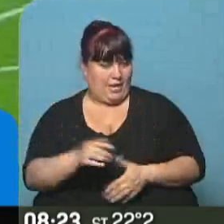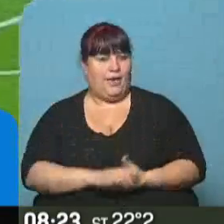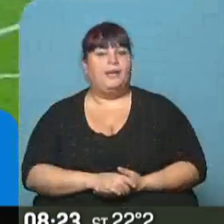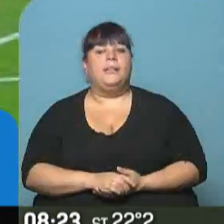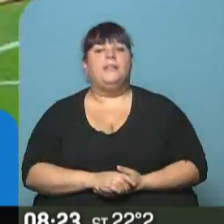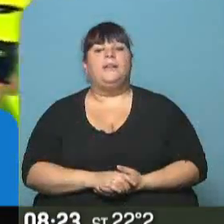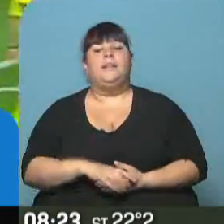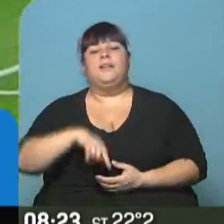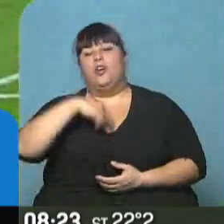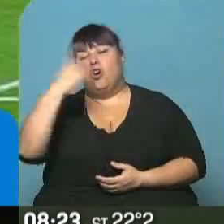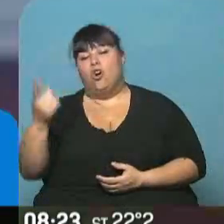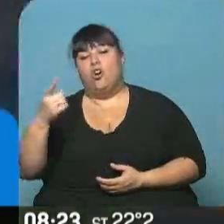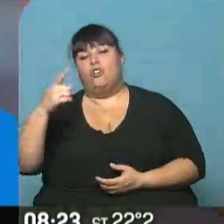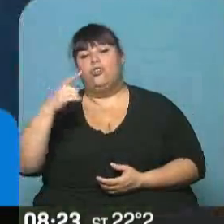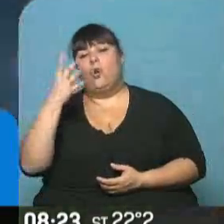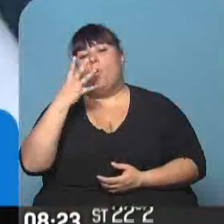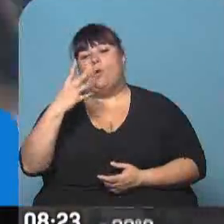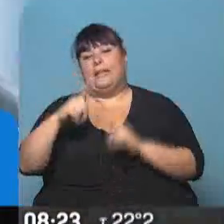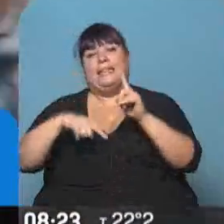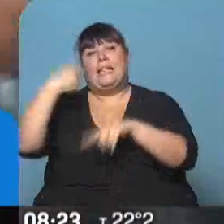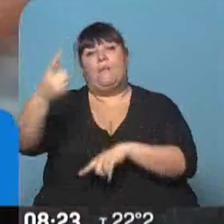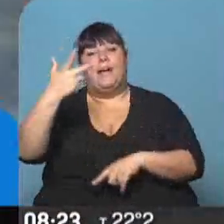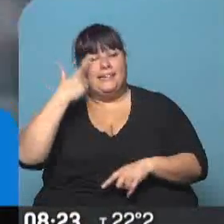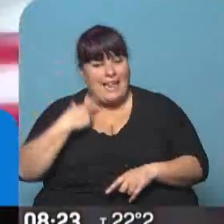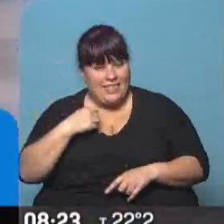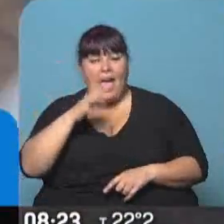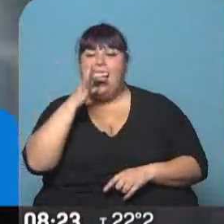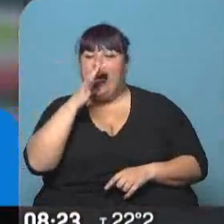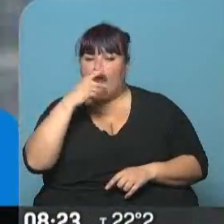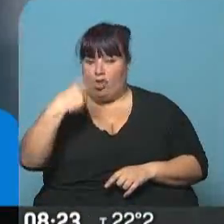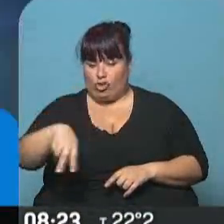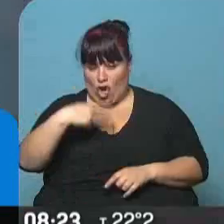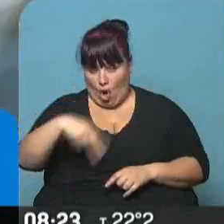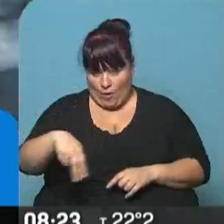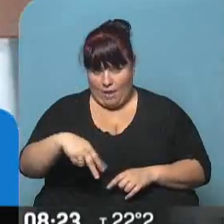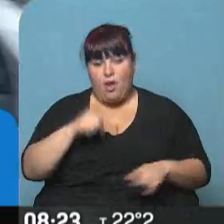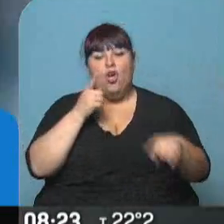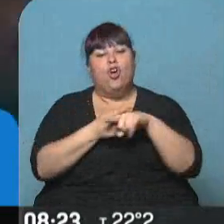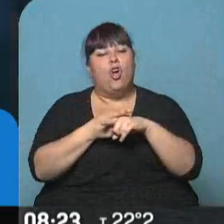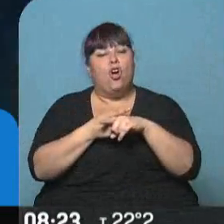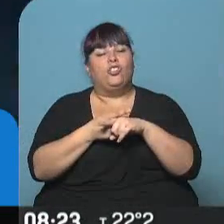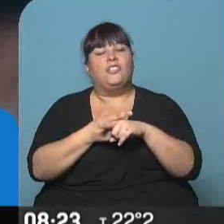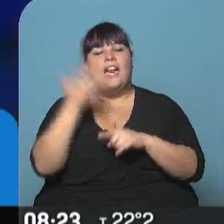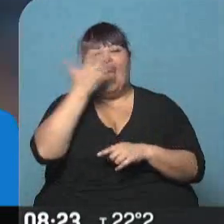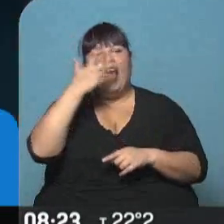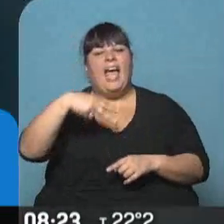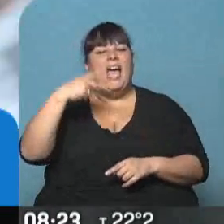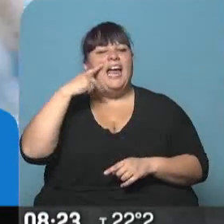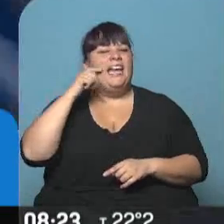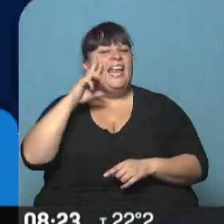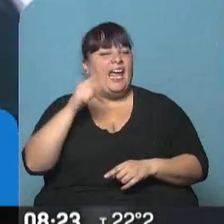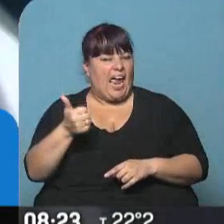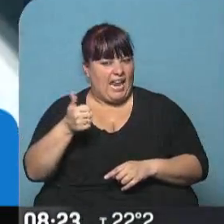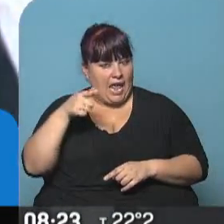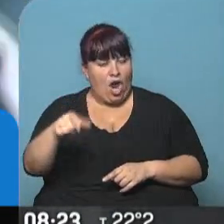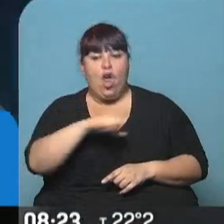en Krasnodar, tres días más tarde, el día 14 de noviembre, enfrentando a Nigeria. Allí